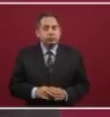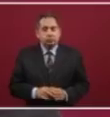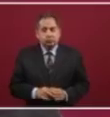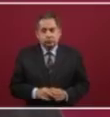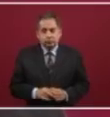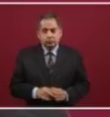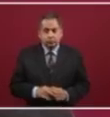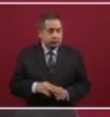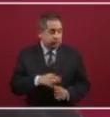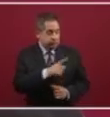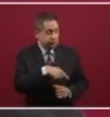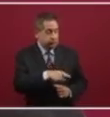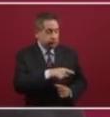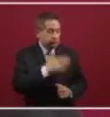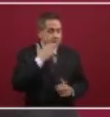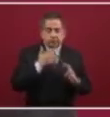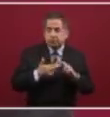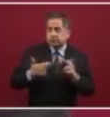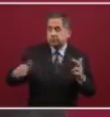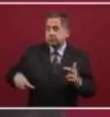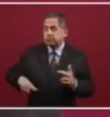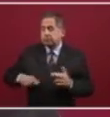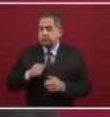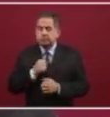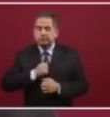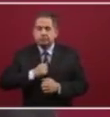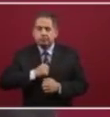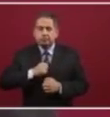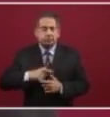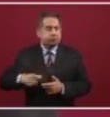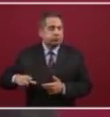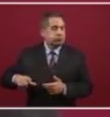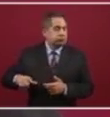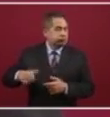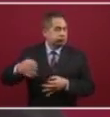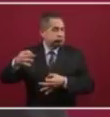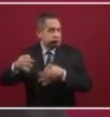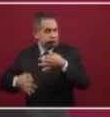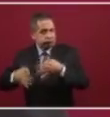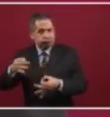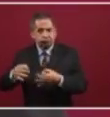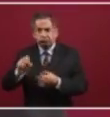tenían muy buenas relaciones con el Poder Judicial,